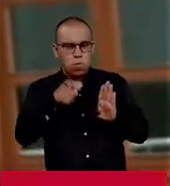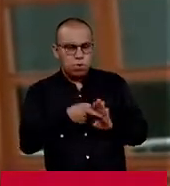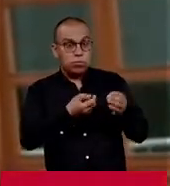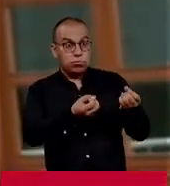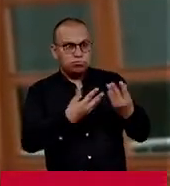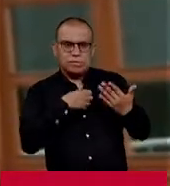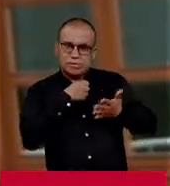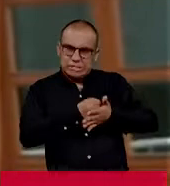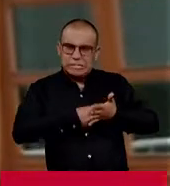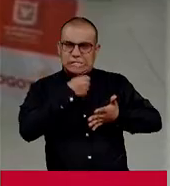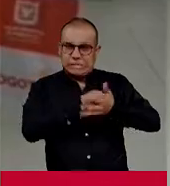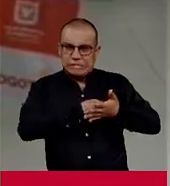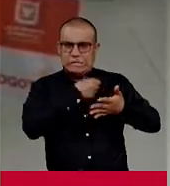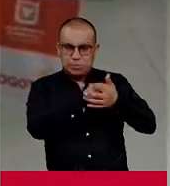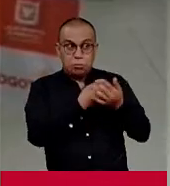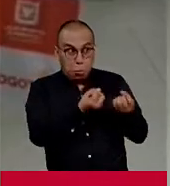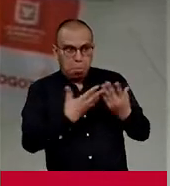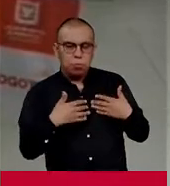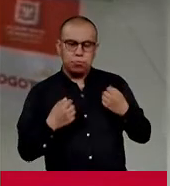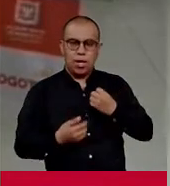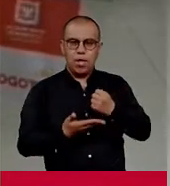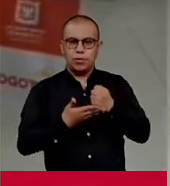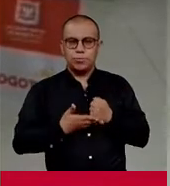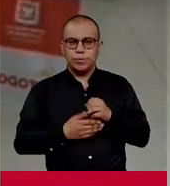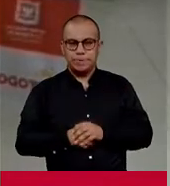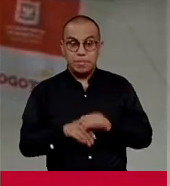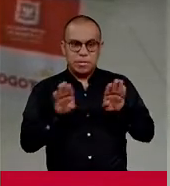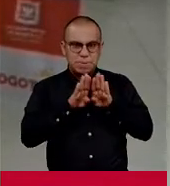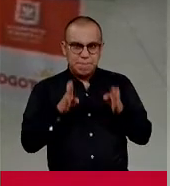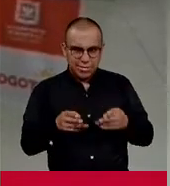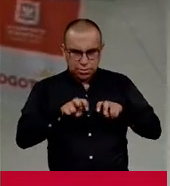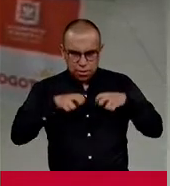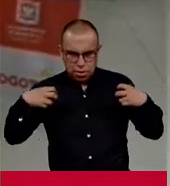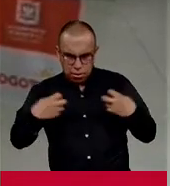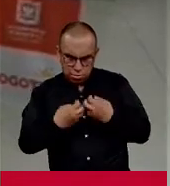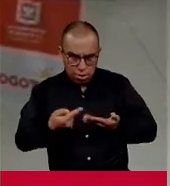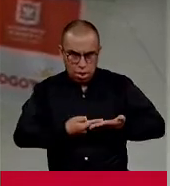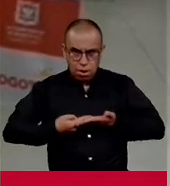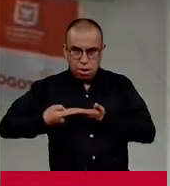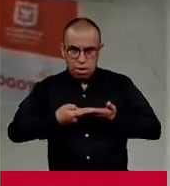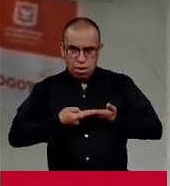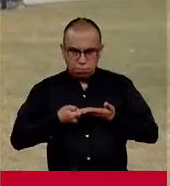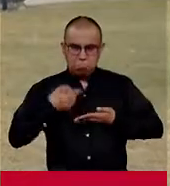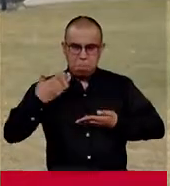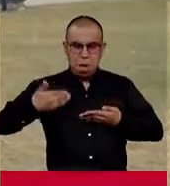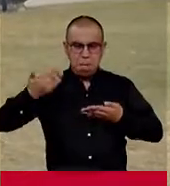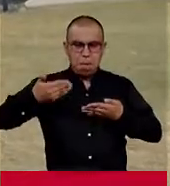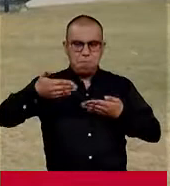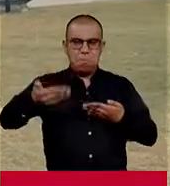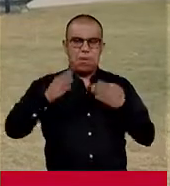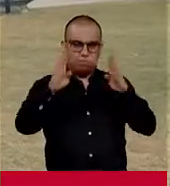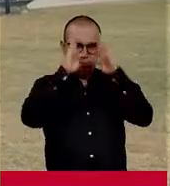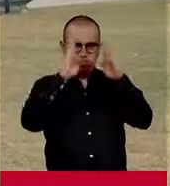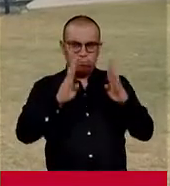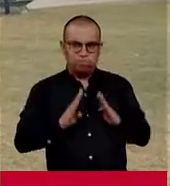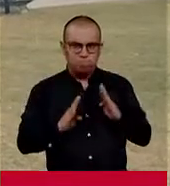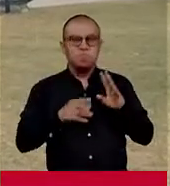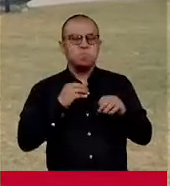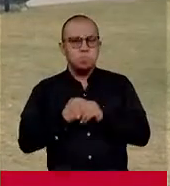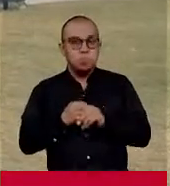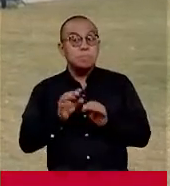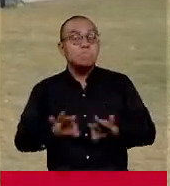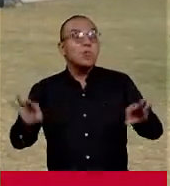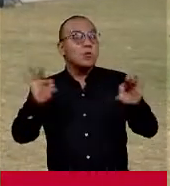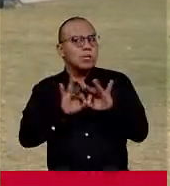estado peleando y luchando. Según lo acordado, en mesas de diálogo que sesionarán permanentemente, la atención tendrá en